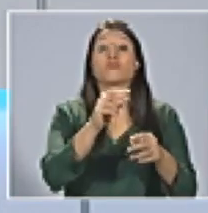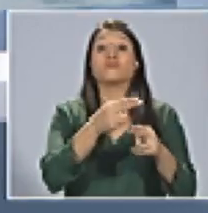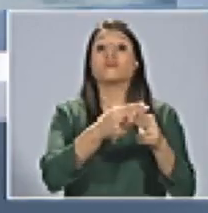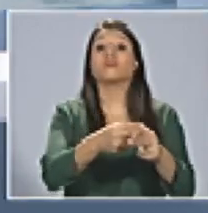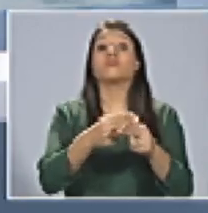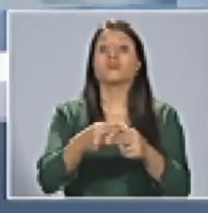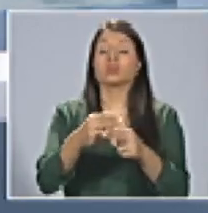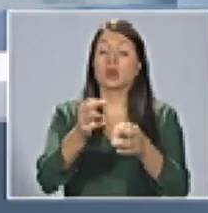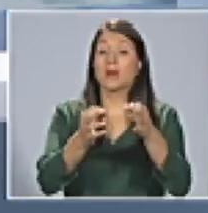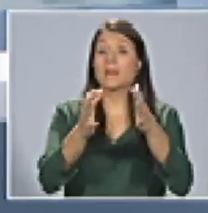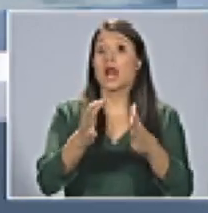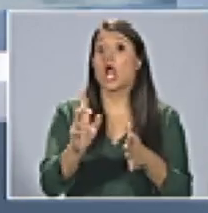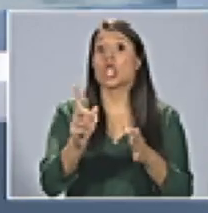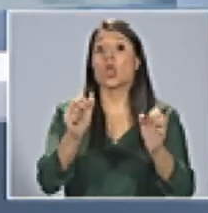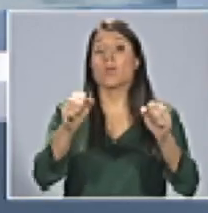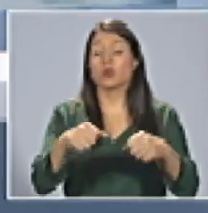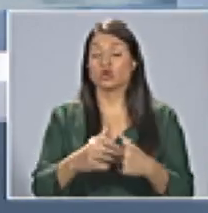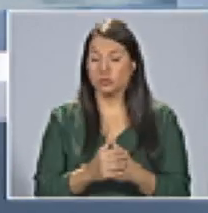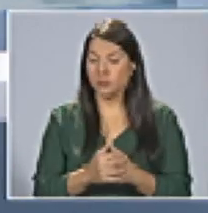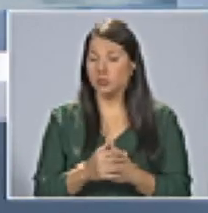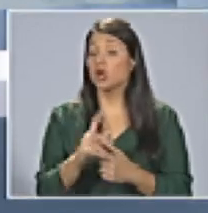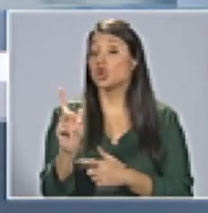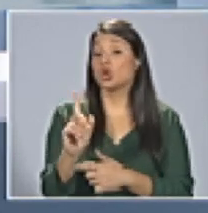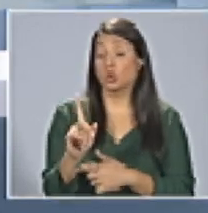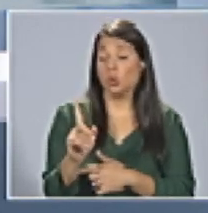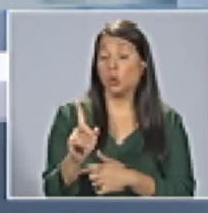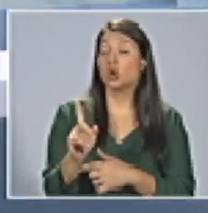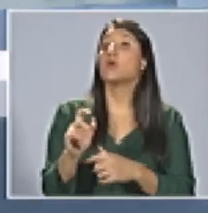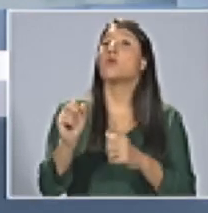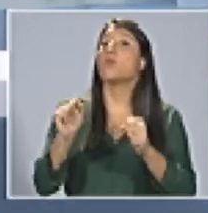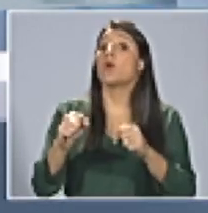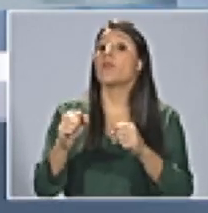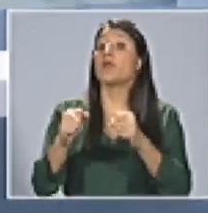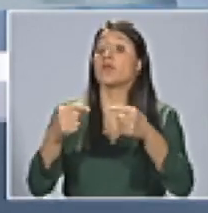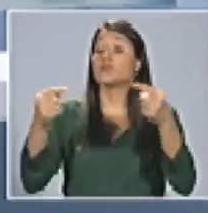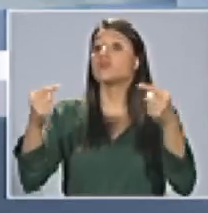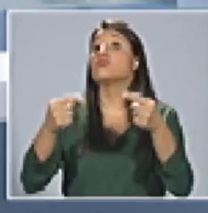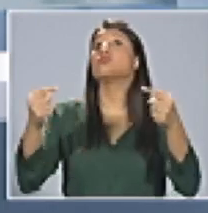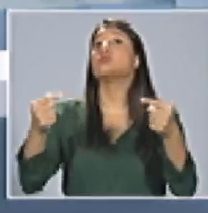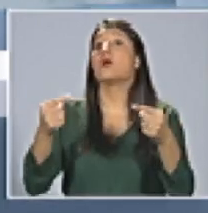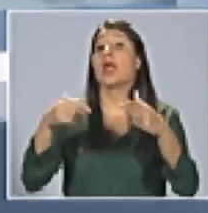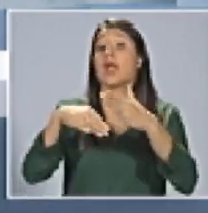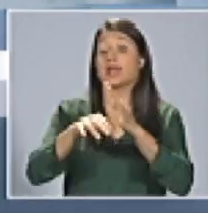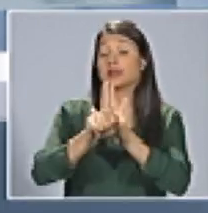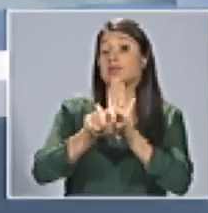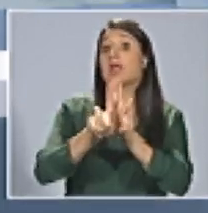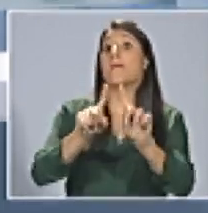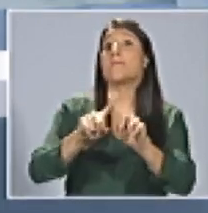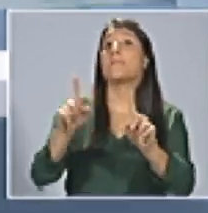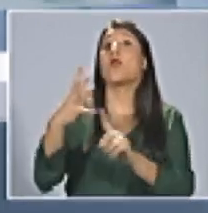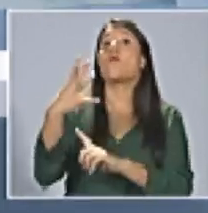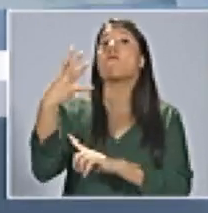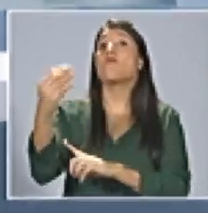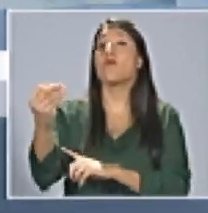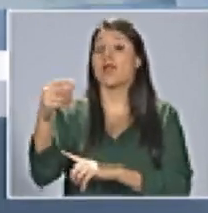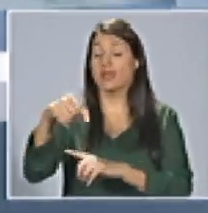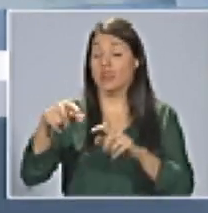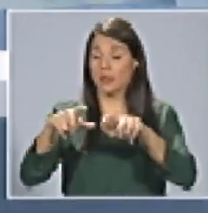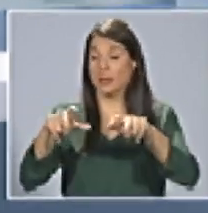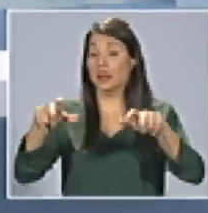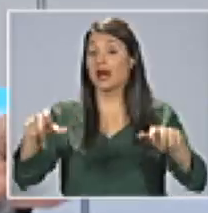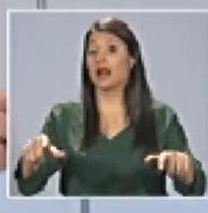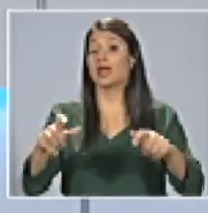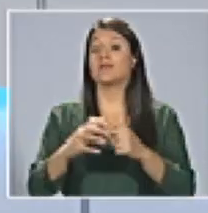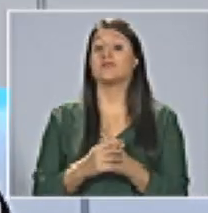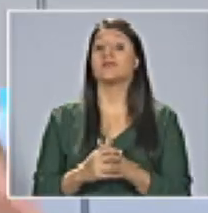imposible. La elección se va a politizar, ya sea en la Asamblea Legislativa o a cualquier otro órgano fuera de la Asamblea Legislativa a donde se